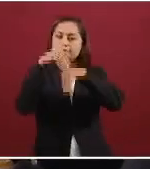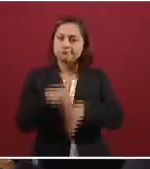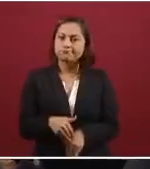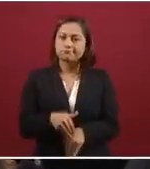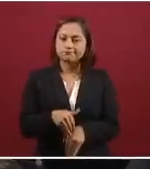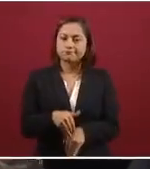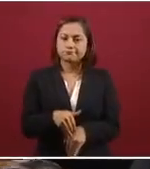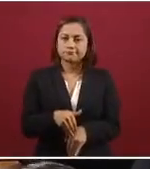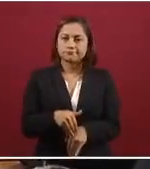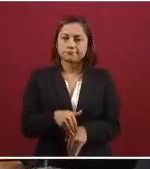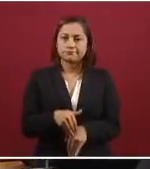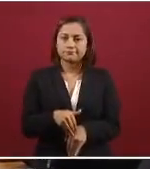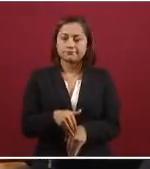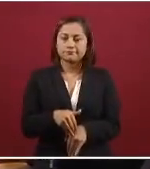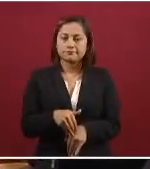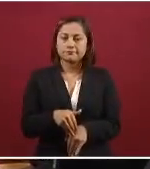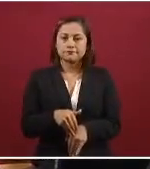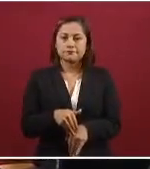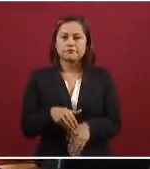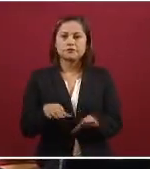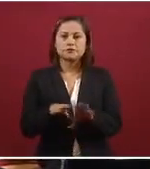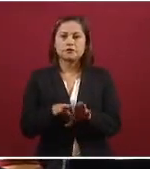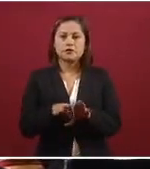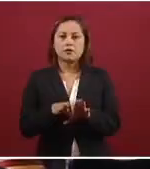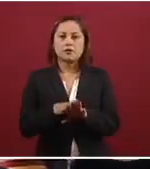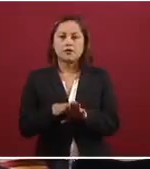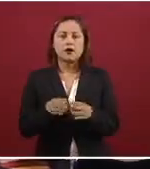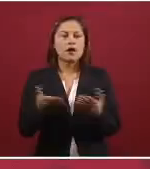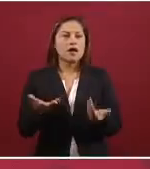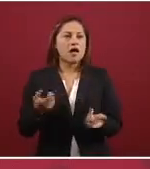No pueden improvisar fortunas